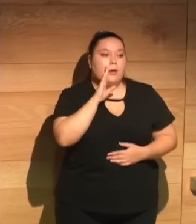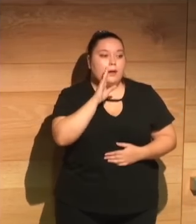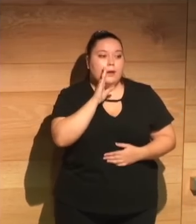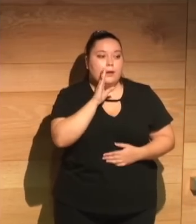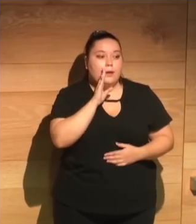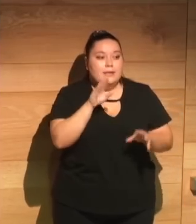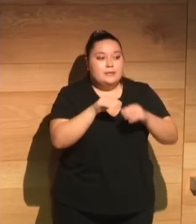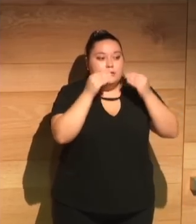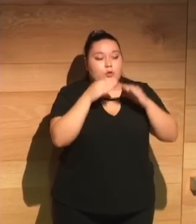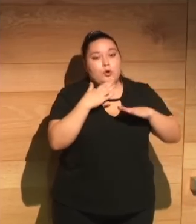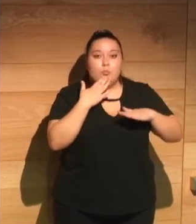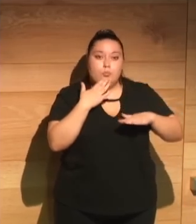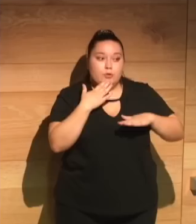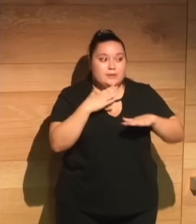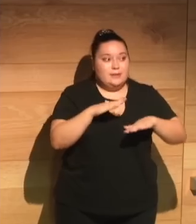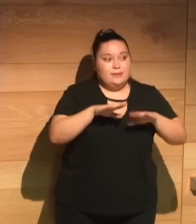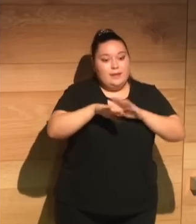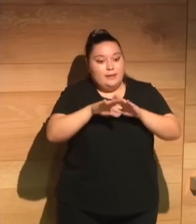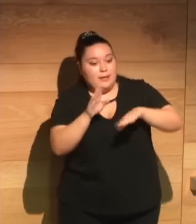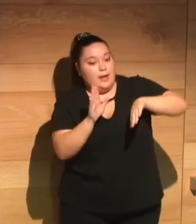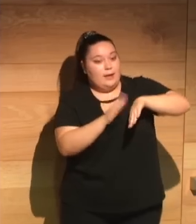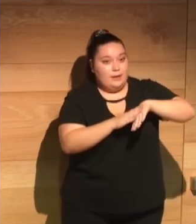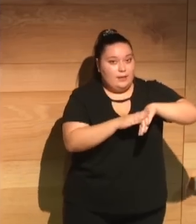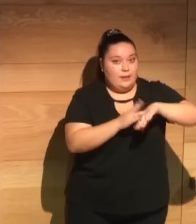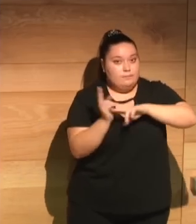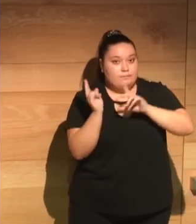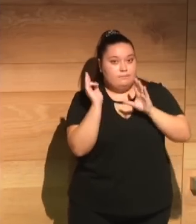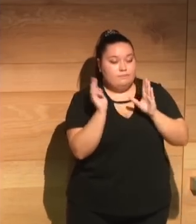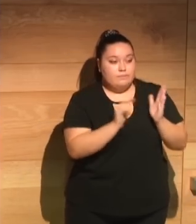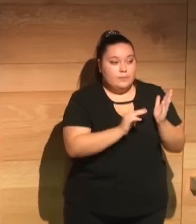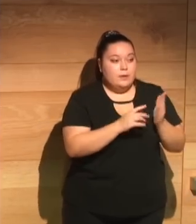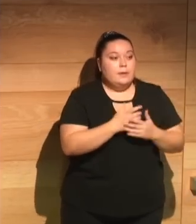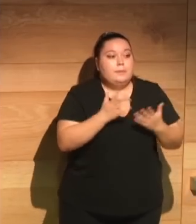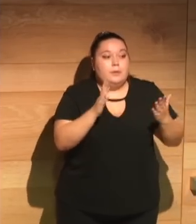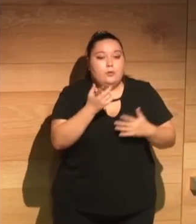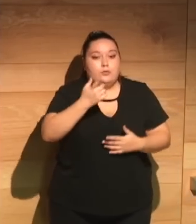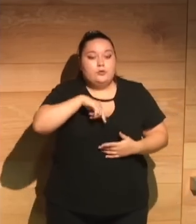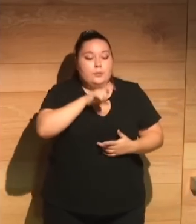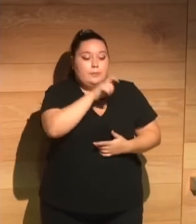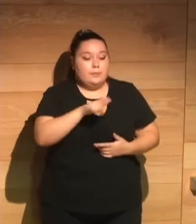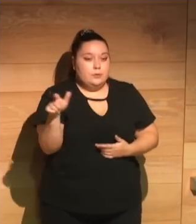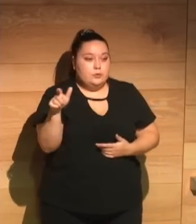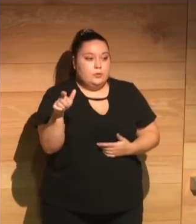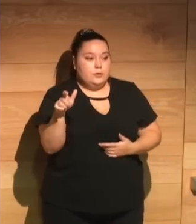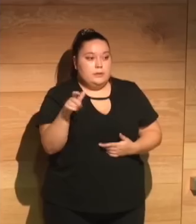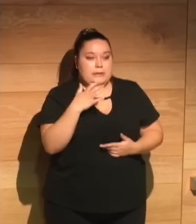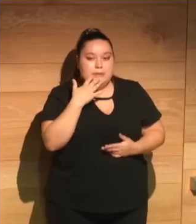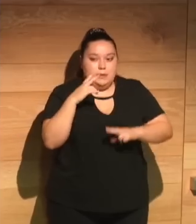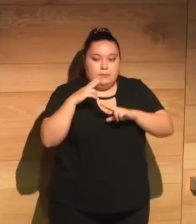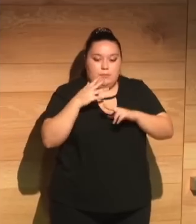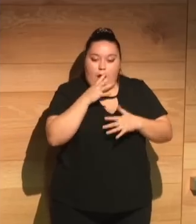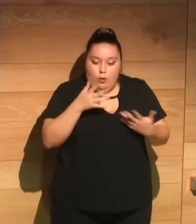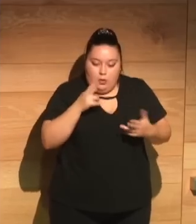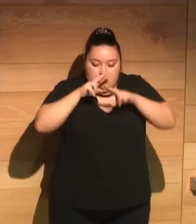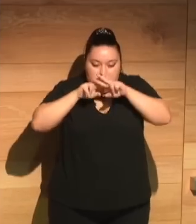acaba leyendo de derecha a izquierda y es inevitable que los seres humanos, a la hora de analizar nuestro